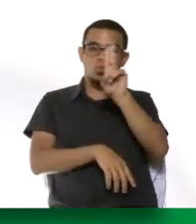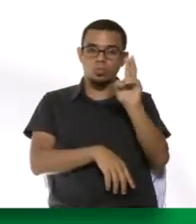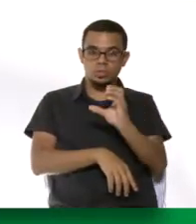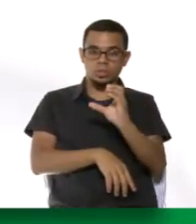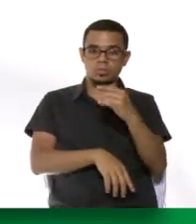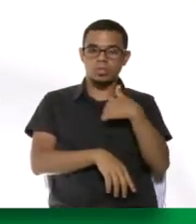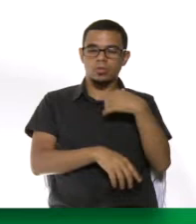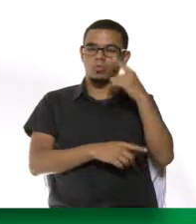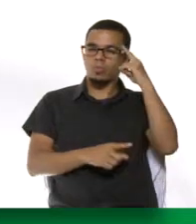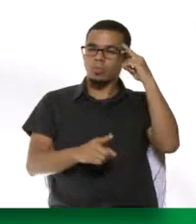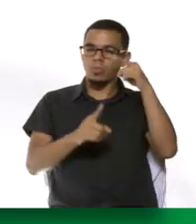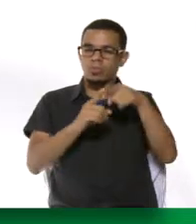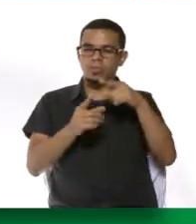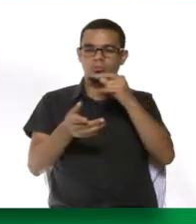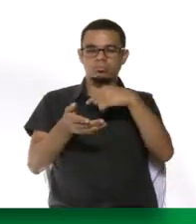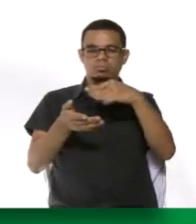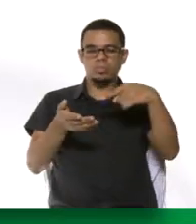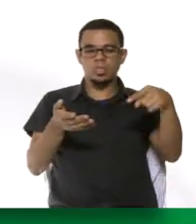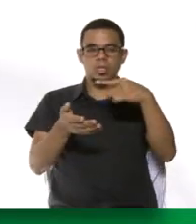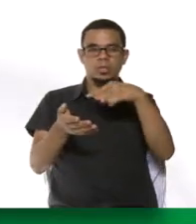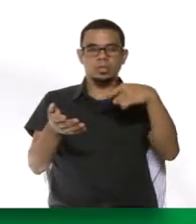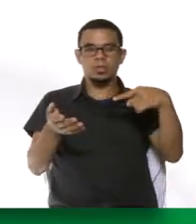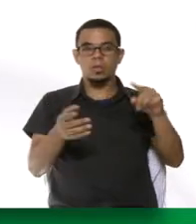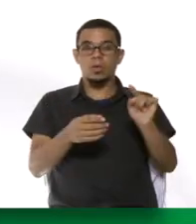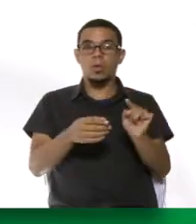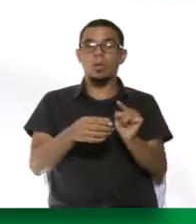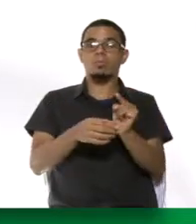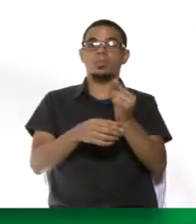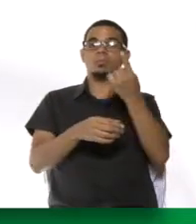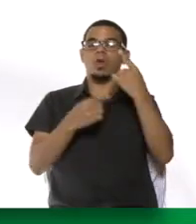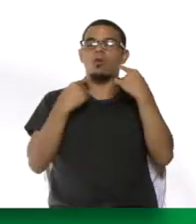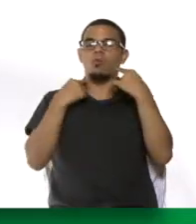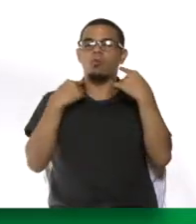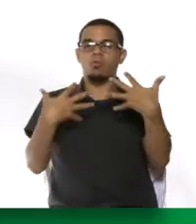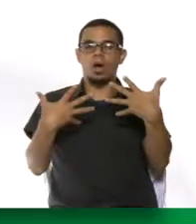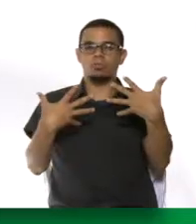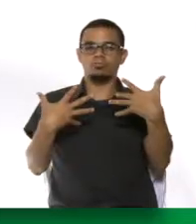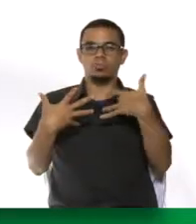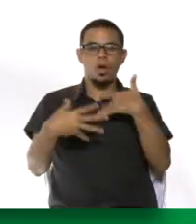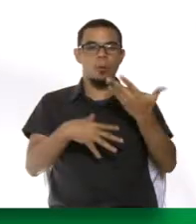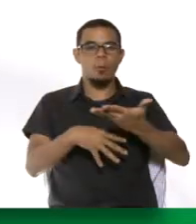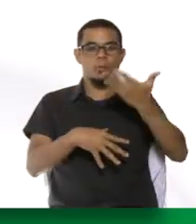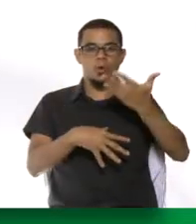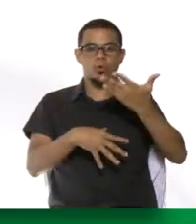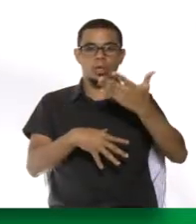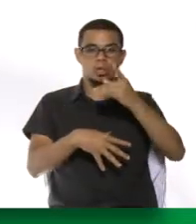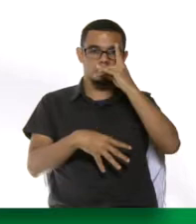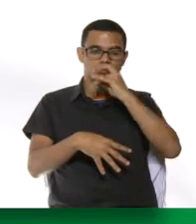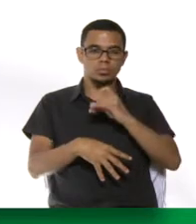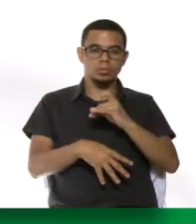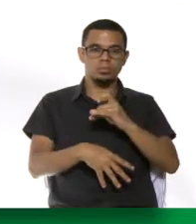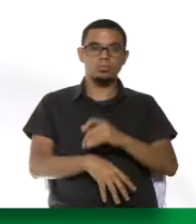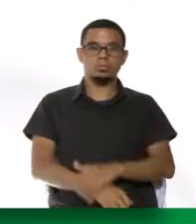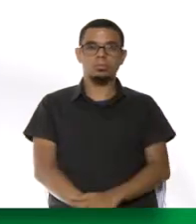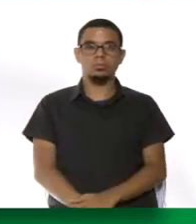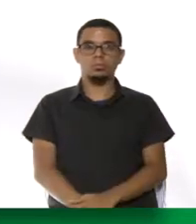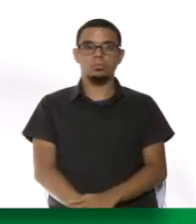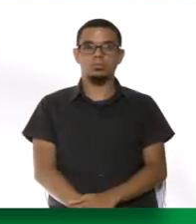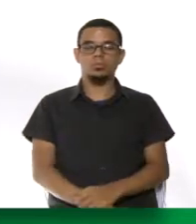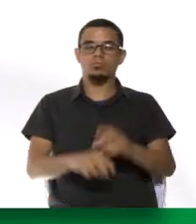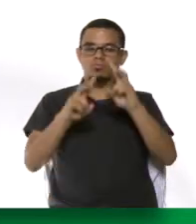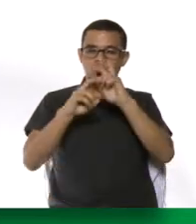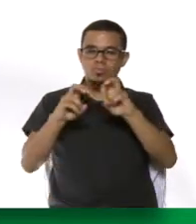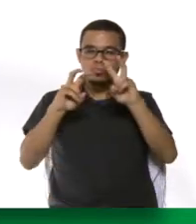dedicó a las letras, convirtiéndose en uno de los más famosos e importantes de la época, indagando